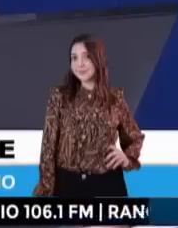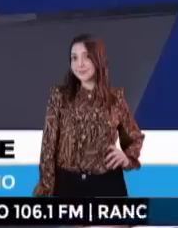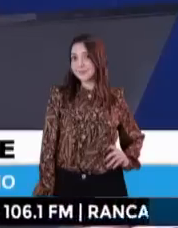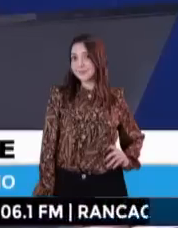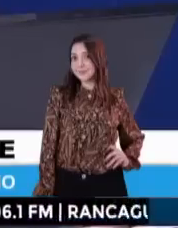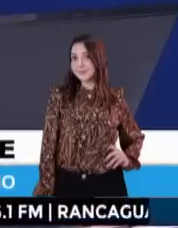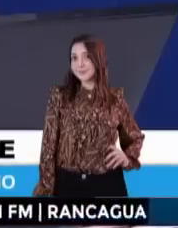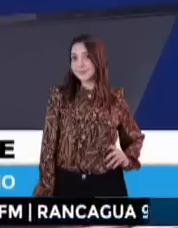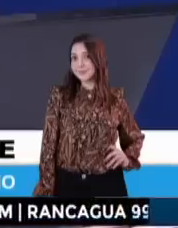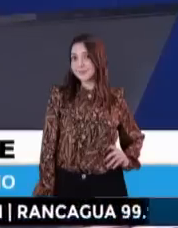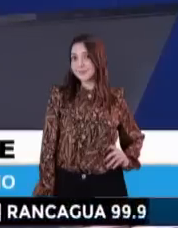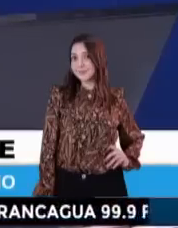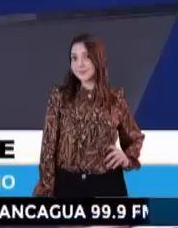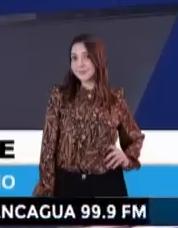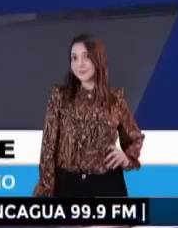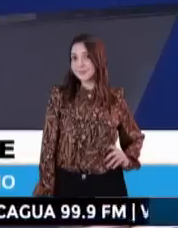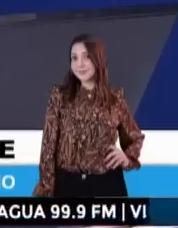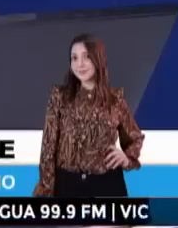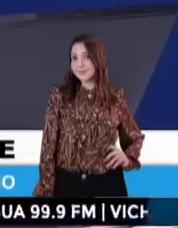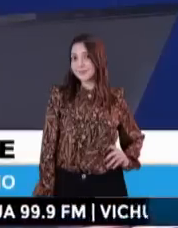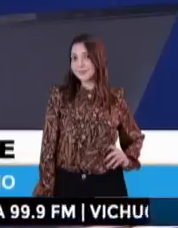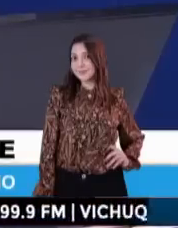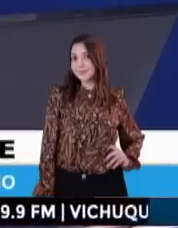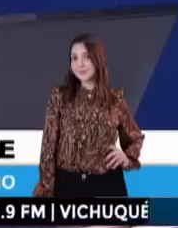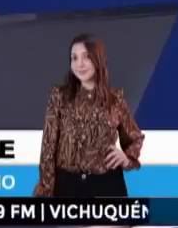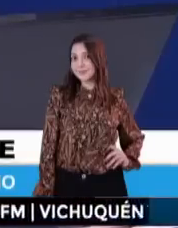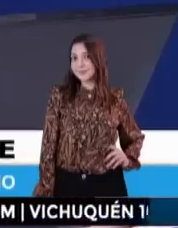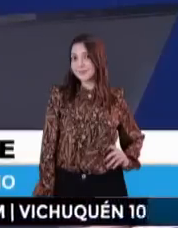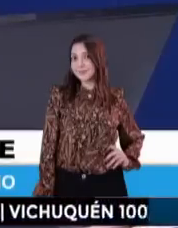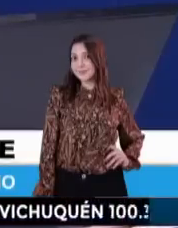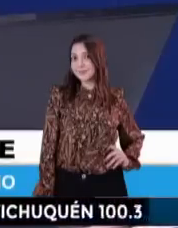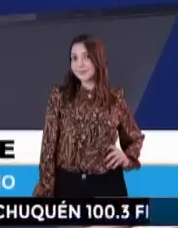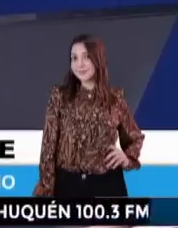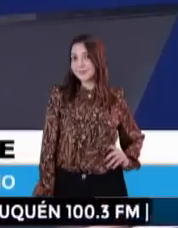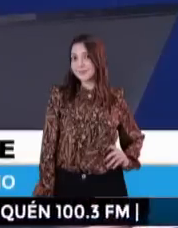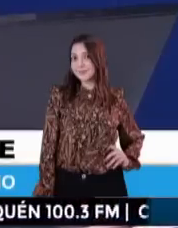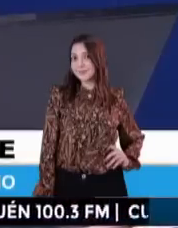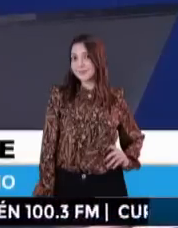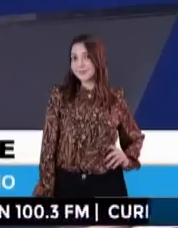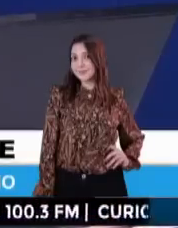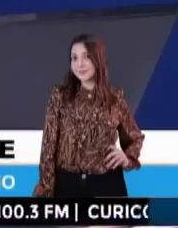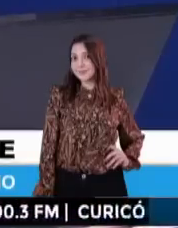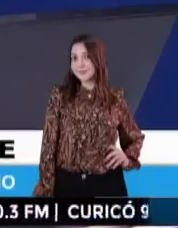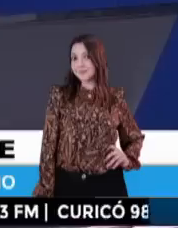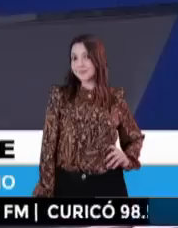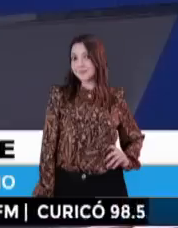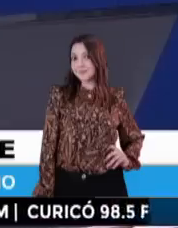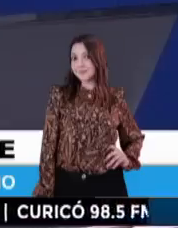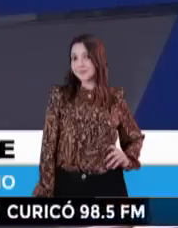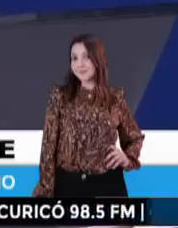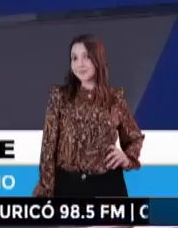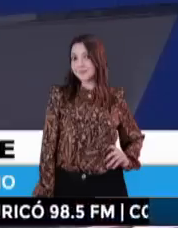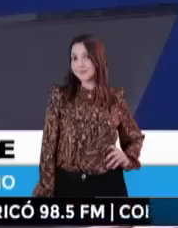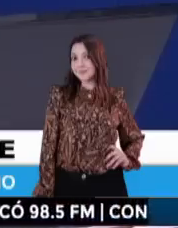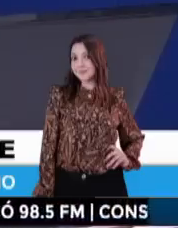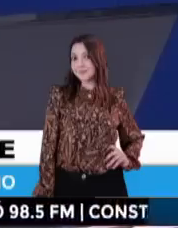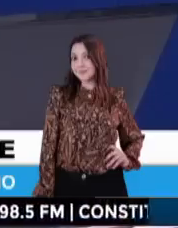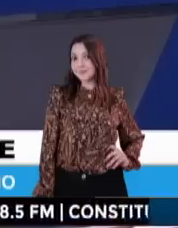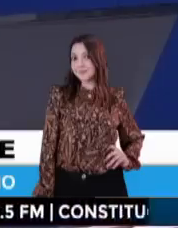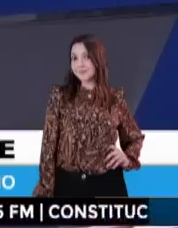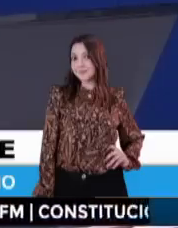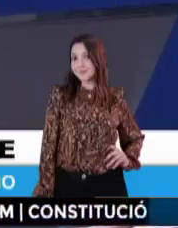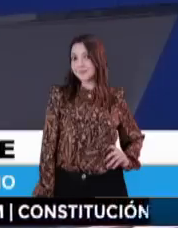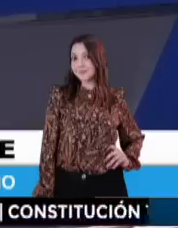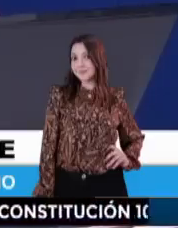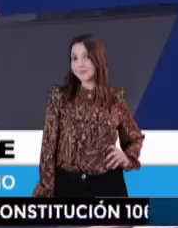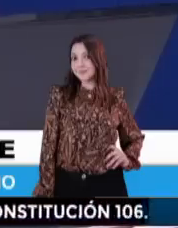Lo tercero es que esa alerta fue tomada en consideración por diferentes organismos públicos, pero no por las personas encargadas de los correos electrónicos